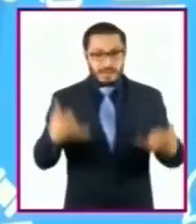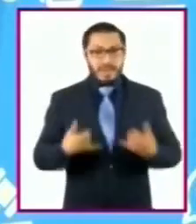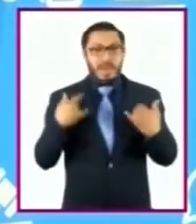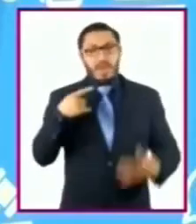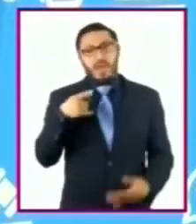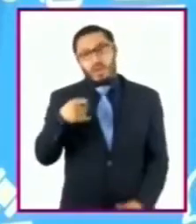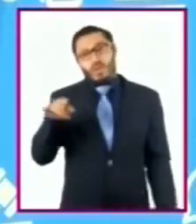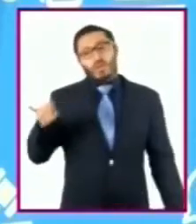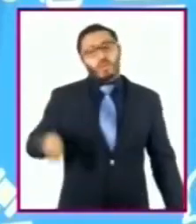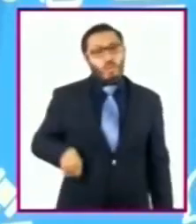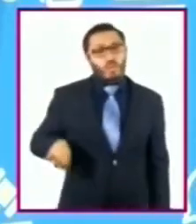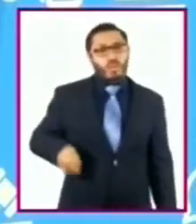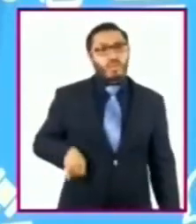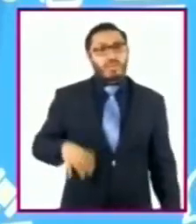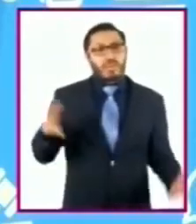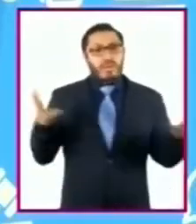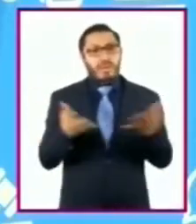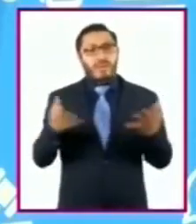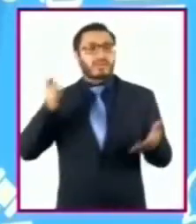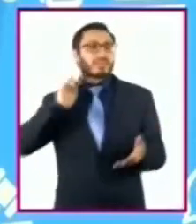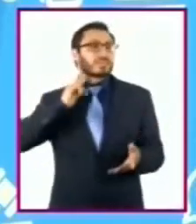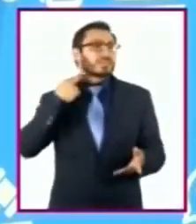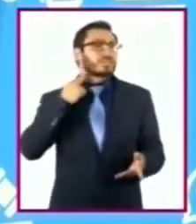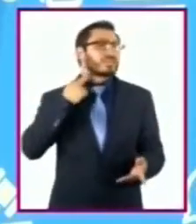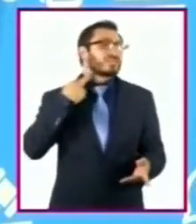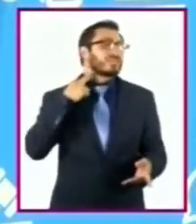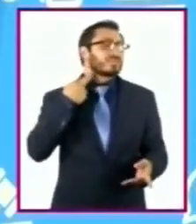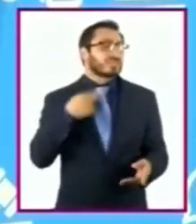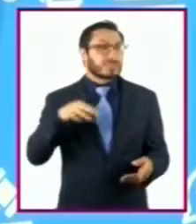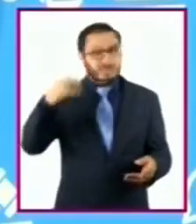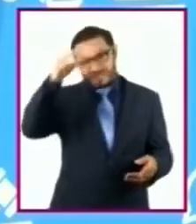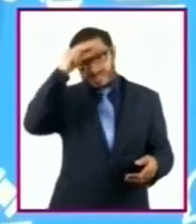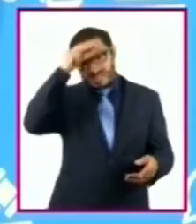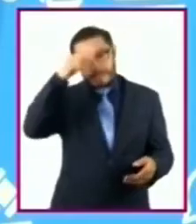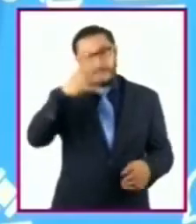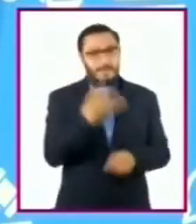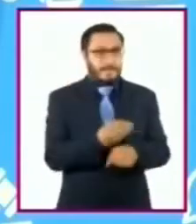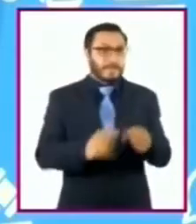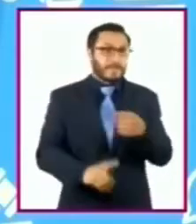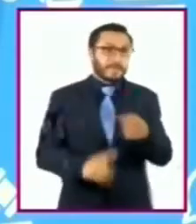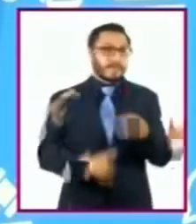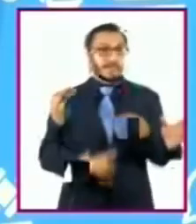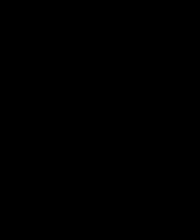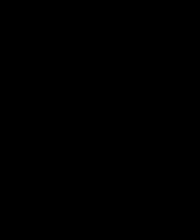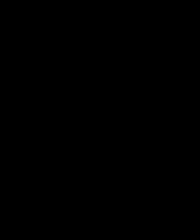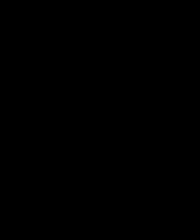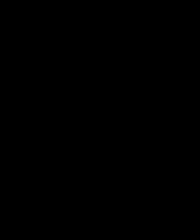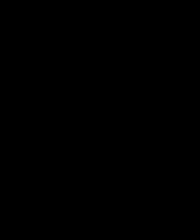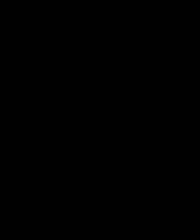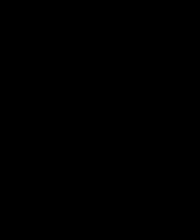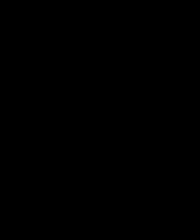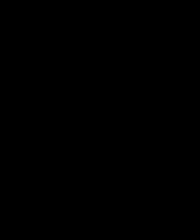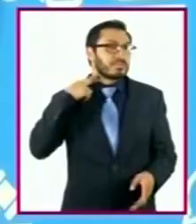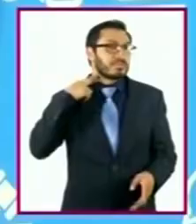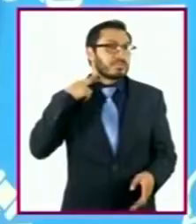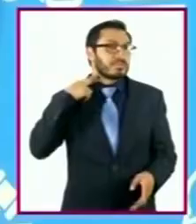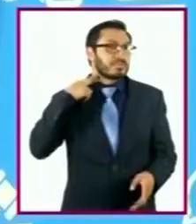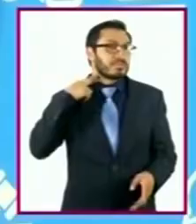interesado en crear robots inteligentes para solucionar problemas, hay muchos lugares donde básica de cómo